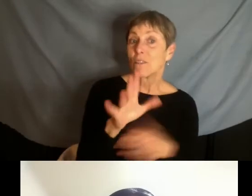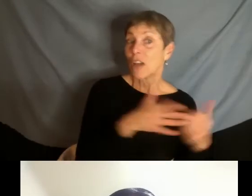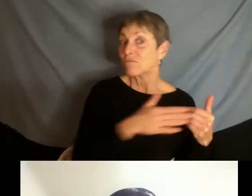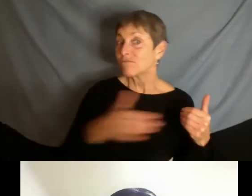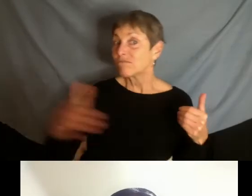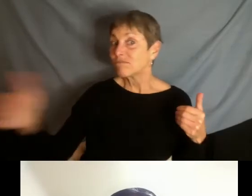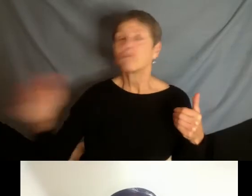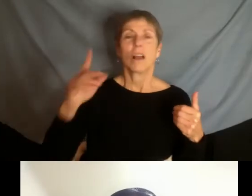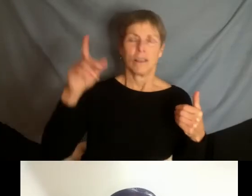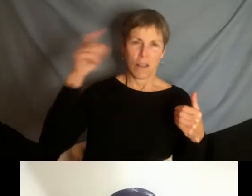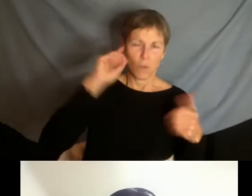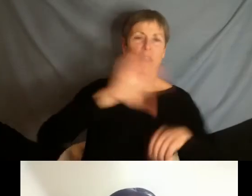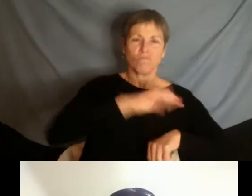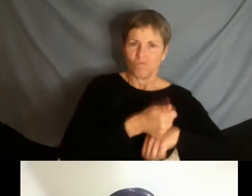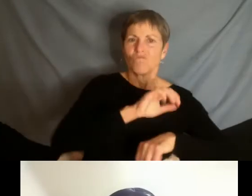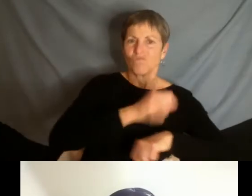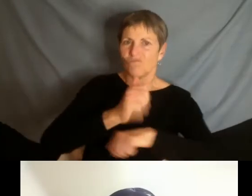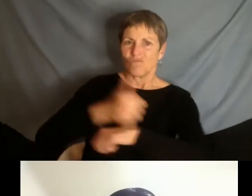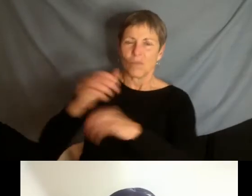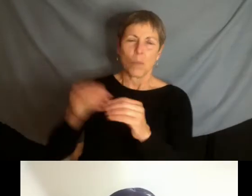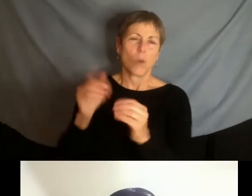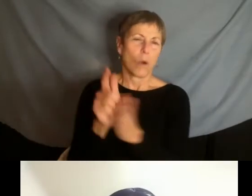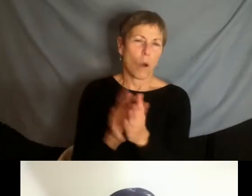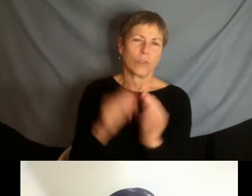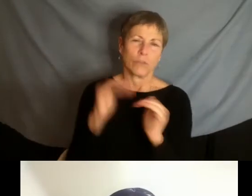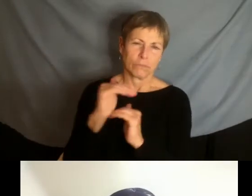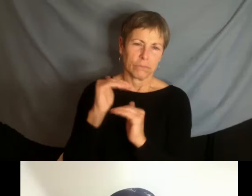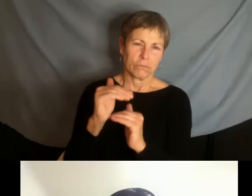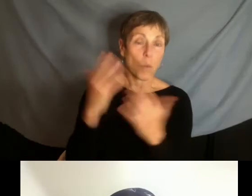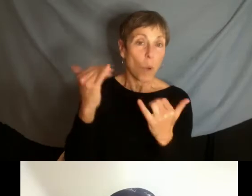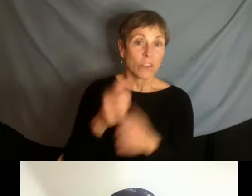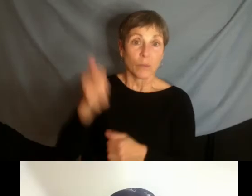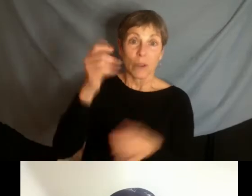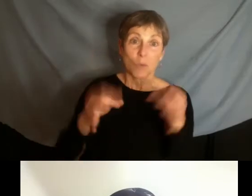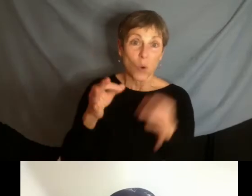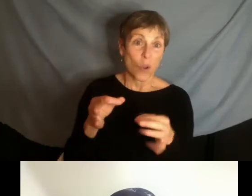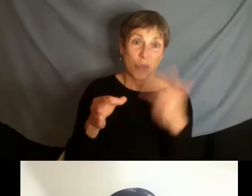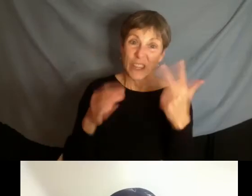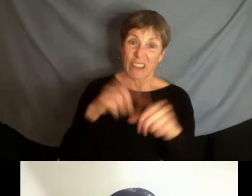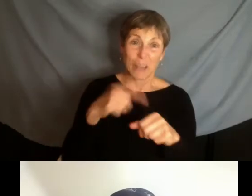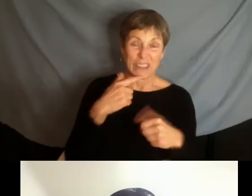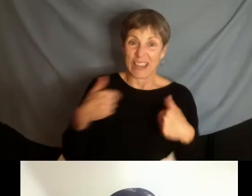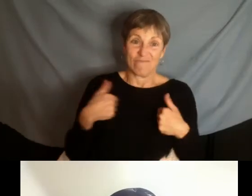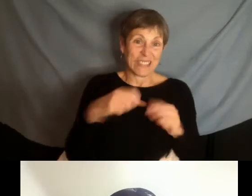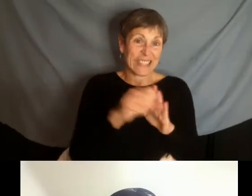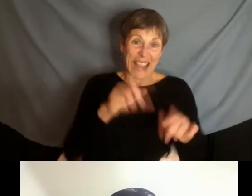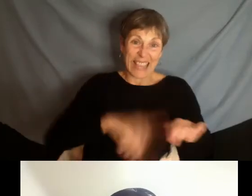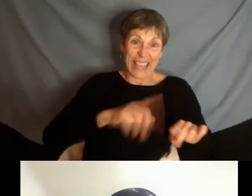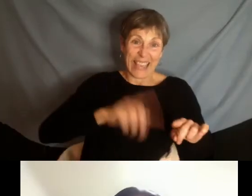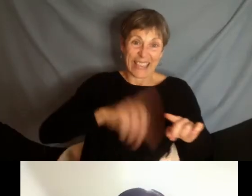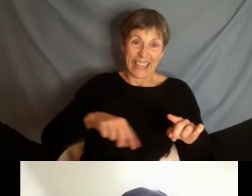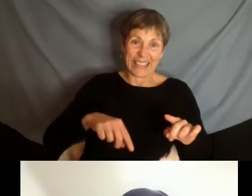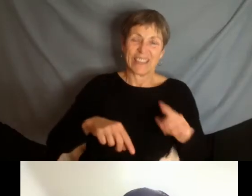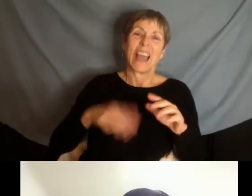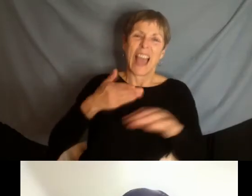directa. Después de 1865 vemos estas restricciones, porque para entonces la Suprema Corte ya había dictado 3 veces que solamente